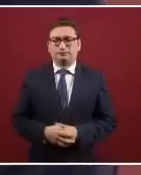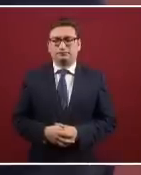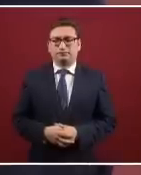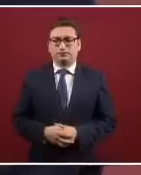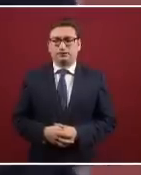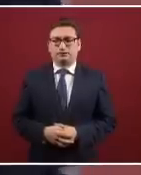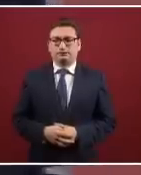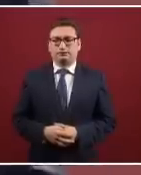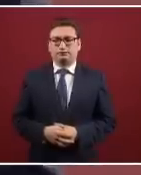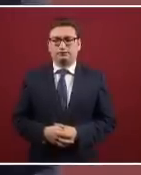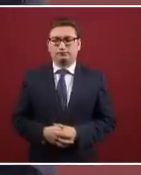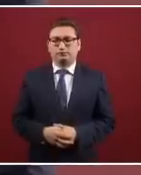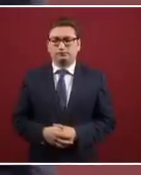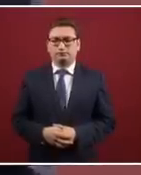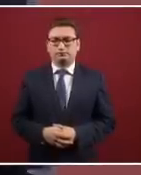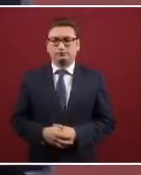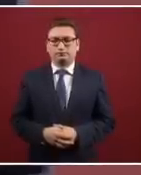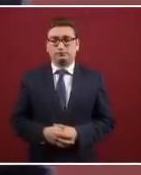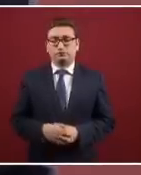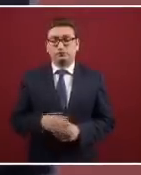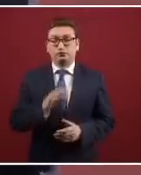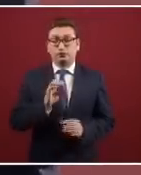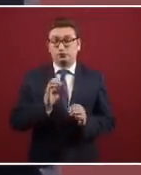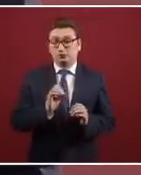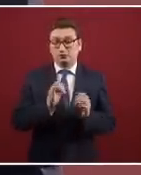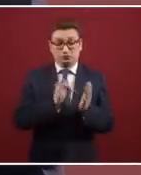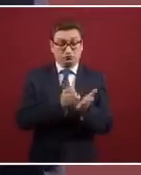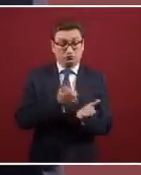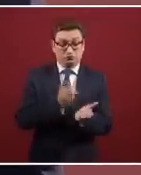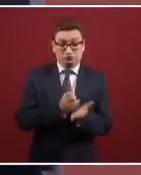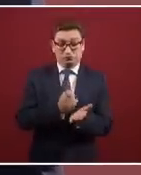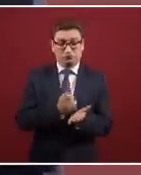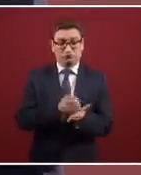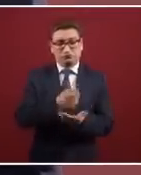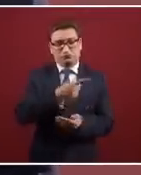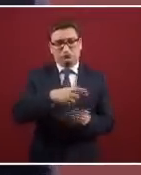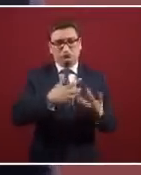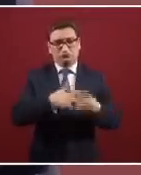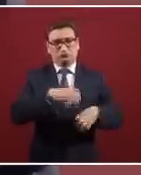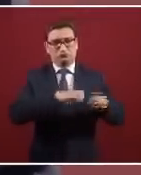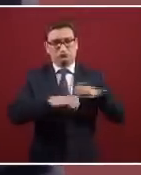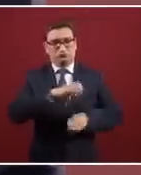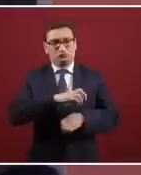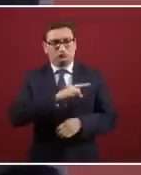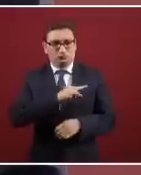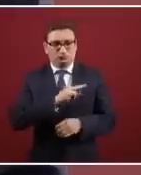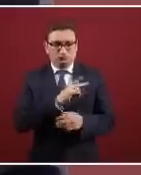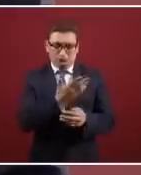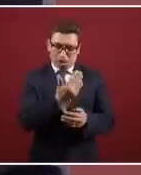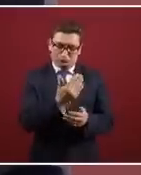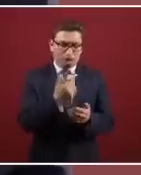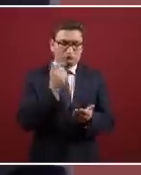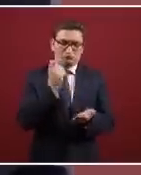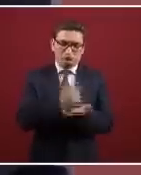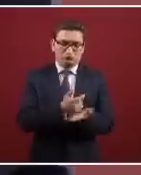a cobrar menos impuestos a las empresas que en otras partes?